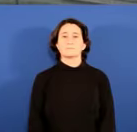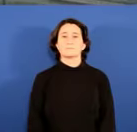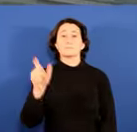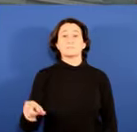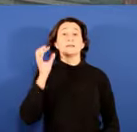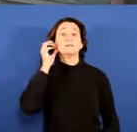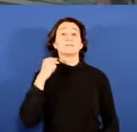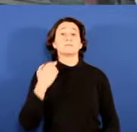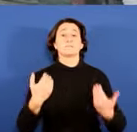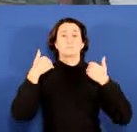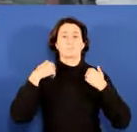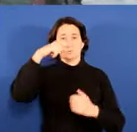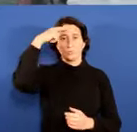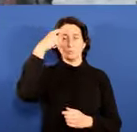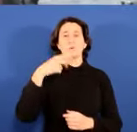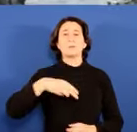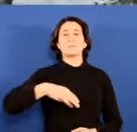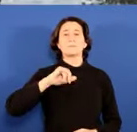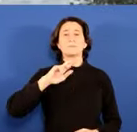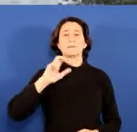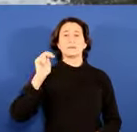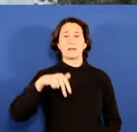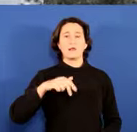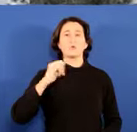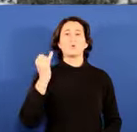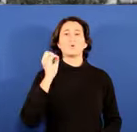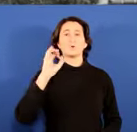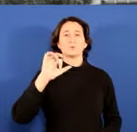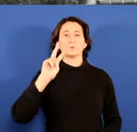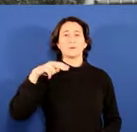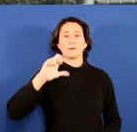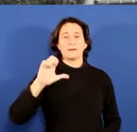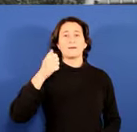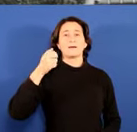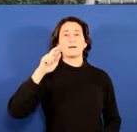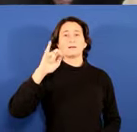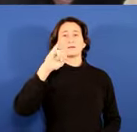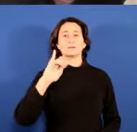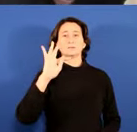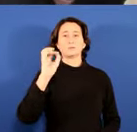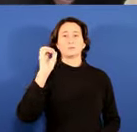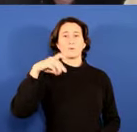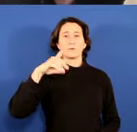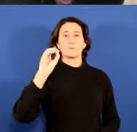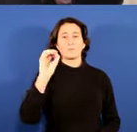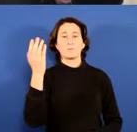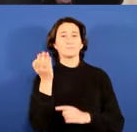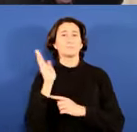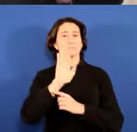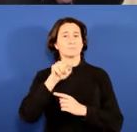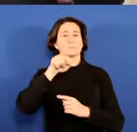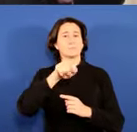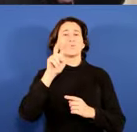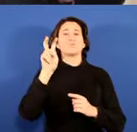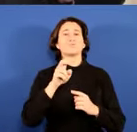La diputada foral de Cultura, Miren Josune Aristondo, ha inaugurado las jornadas sobre literatura y nuevas tecnologías que se desarrollan en la Biblioteca Foral